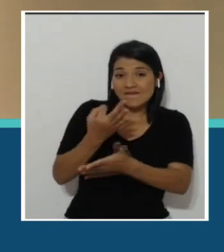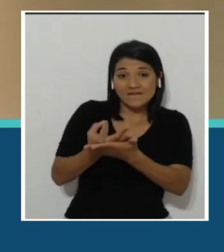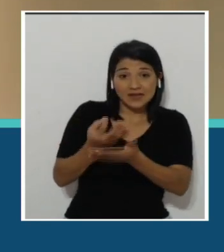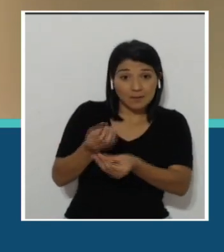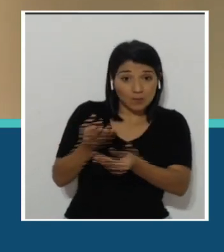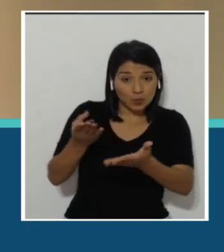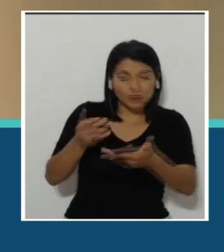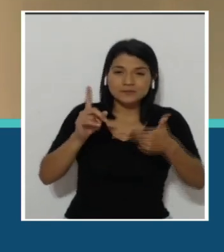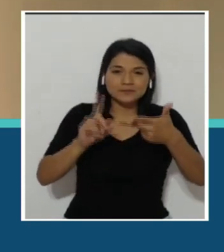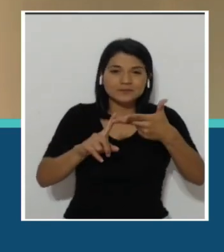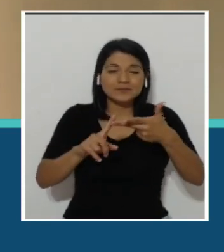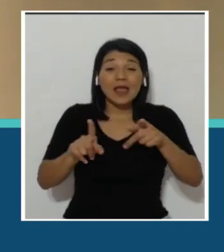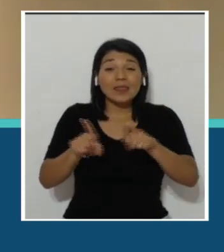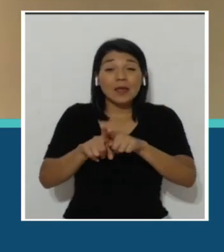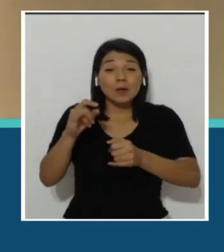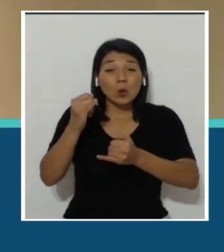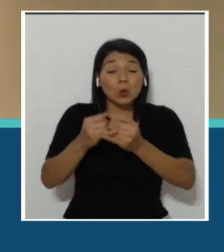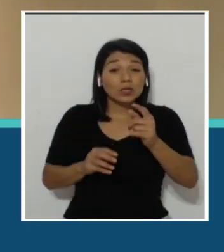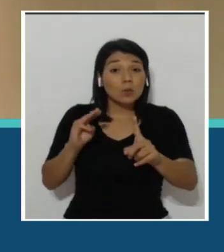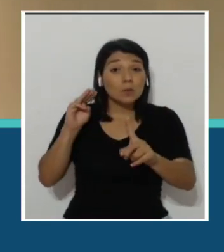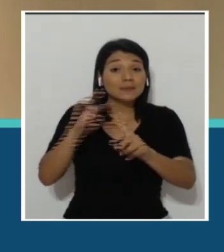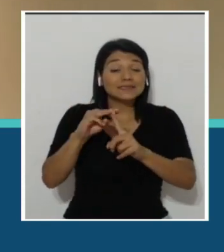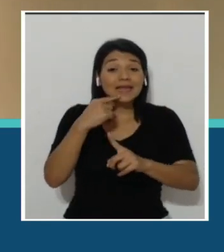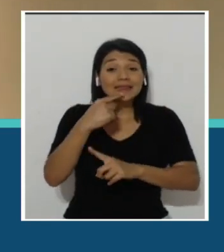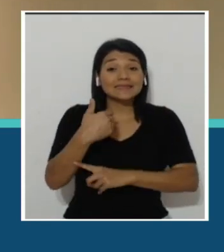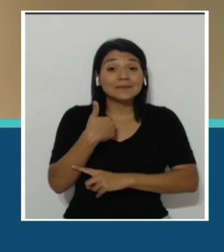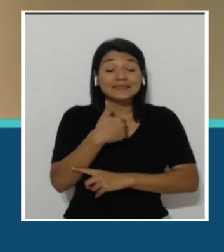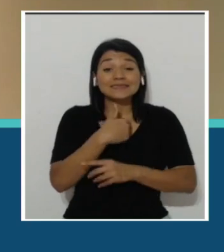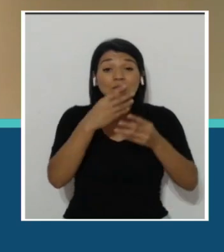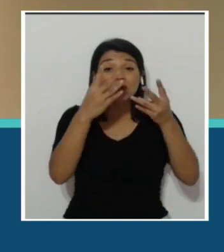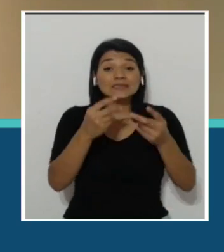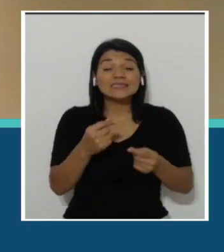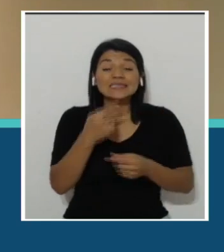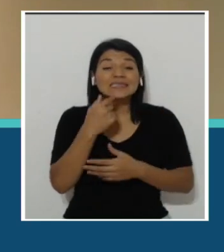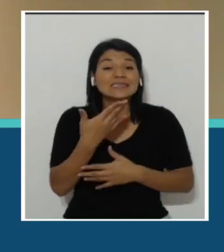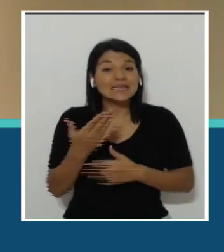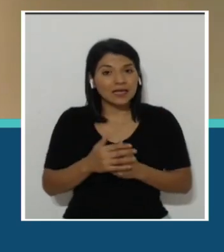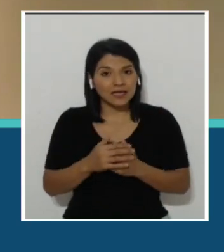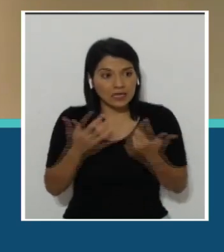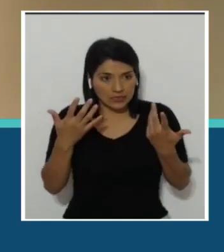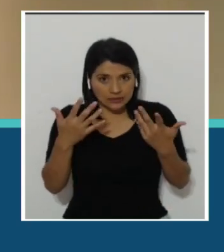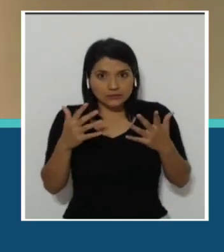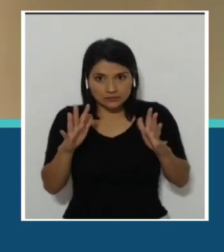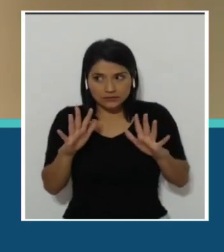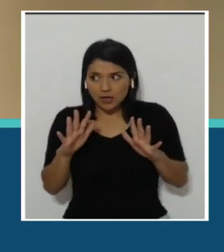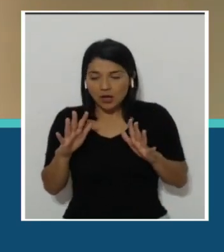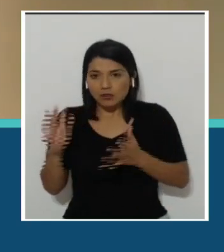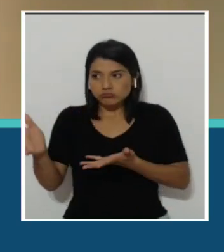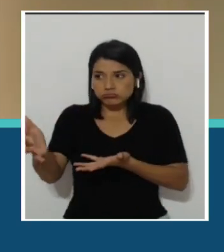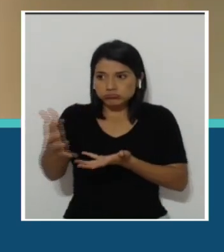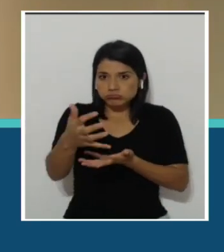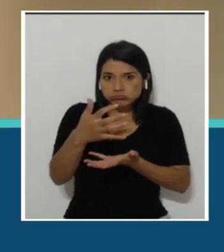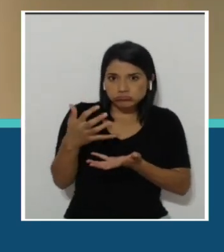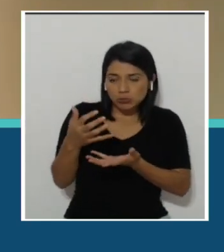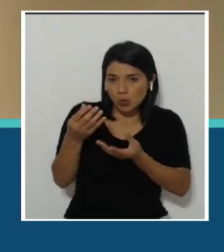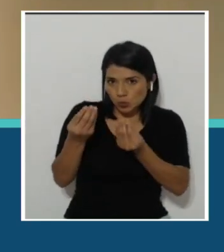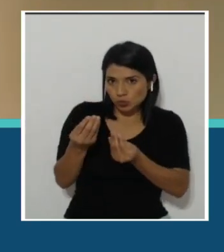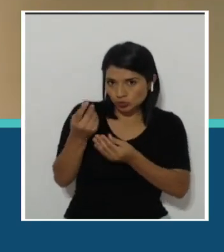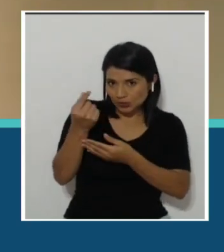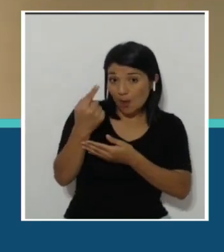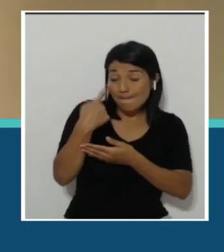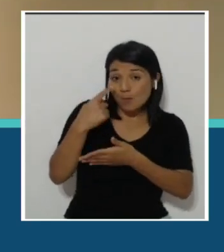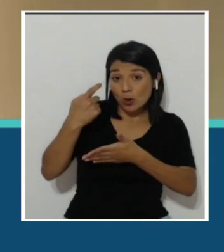último mensaje de Hacienda que da a entender de que ya ha habido una muy buena recaudación hace que el nivel de riesgo, o por lo menos